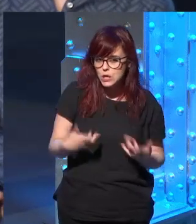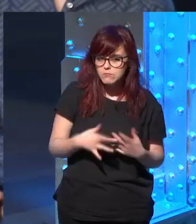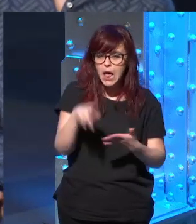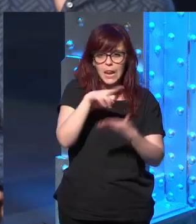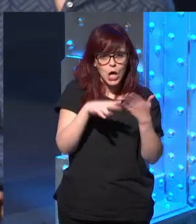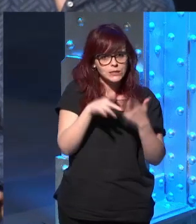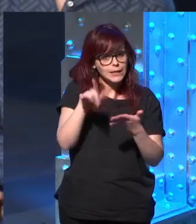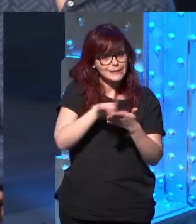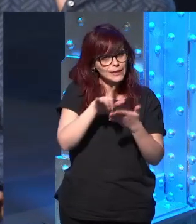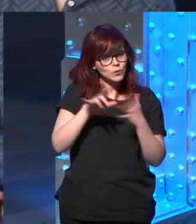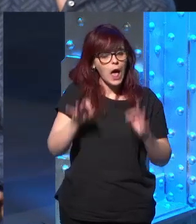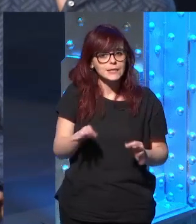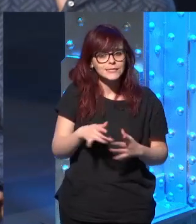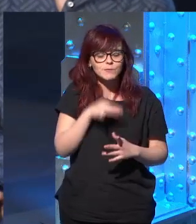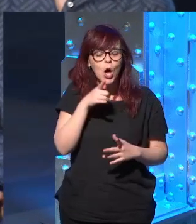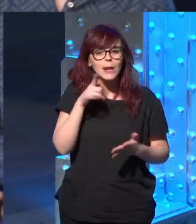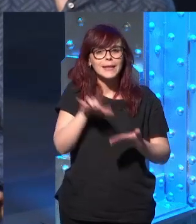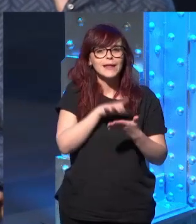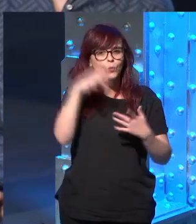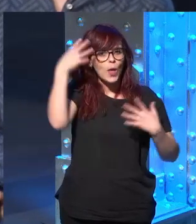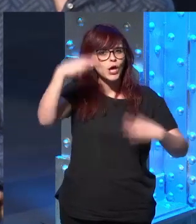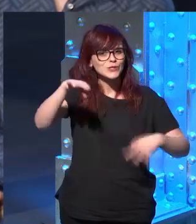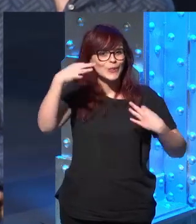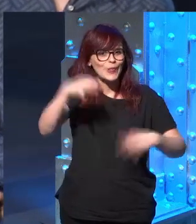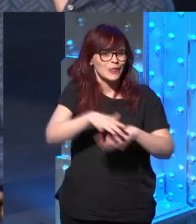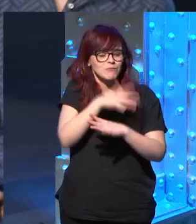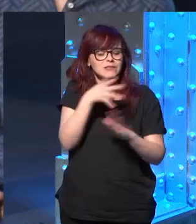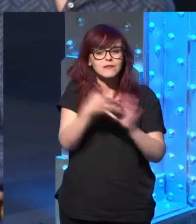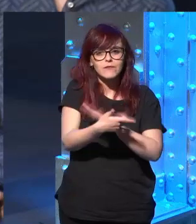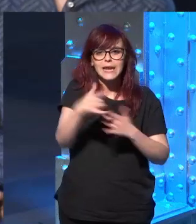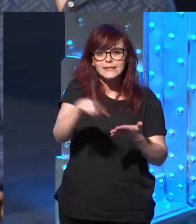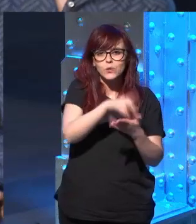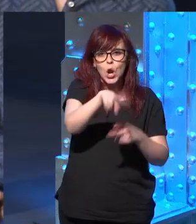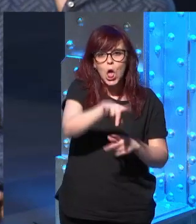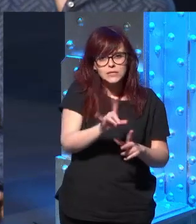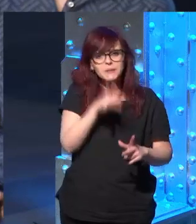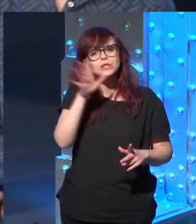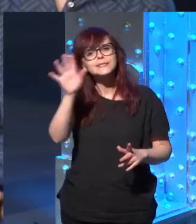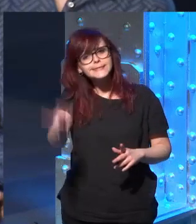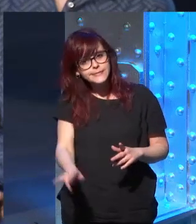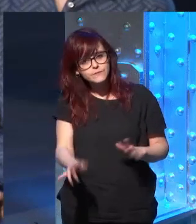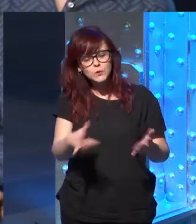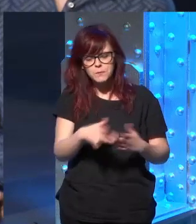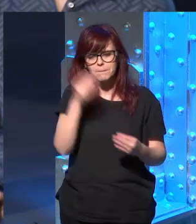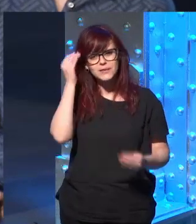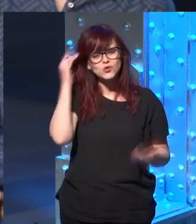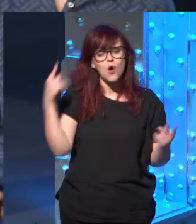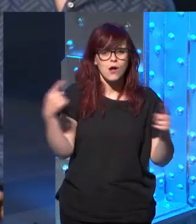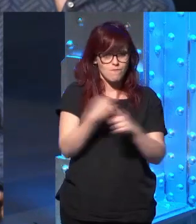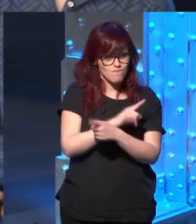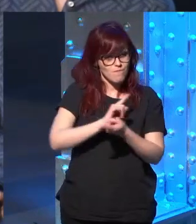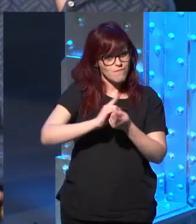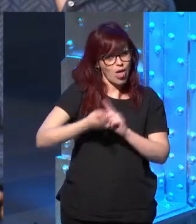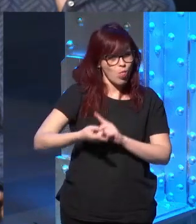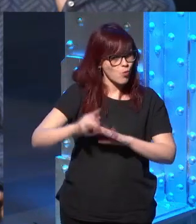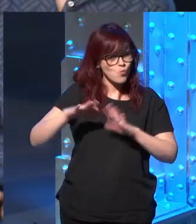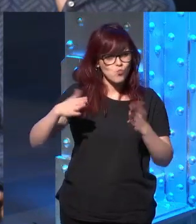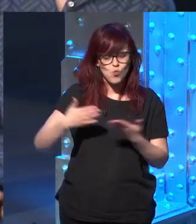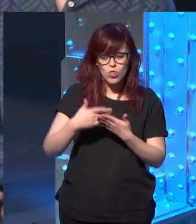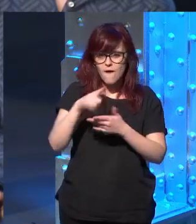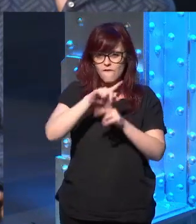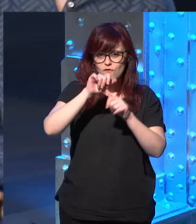parece que eso es literatura, no consciente de que es literatura, pero lo es. Y me parece que ha cambiado absolutamente todo, ha cambiado